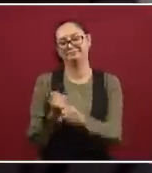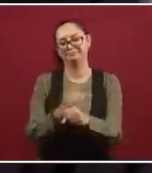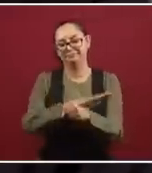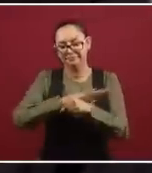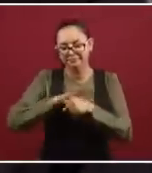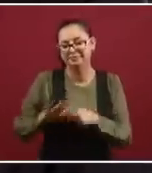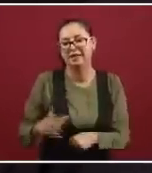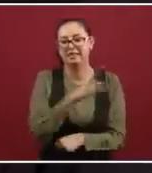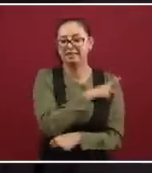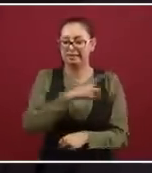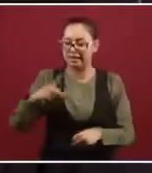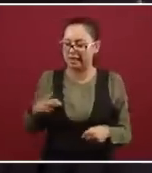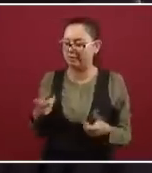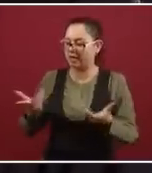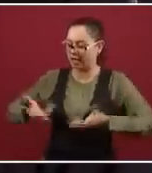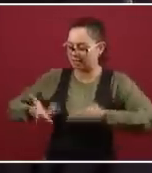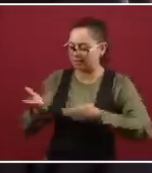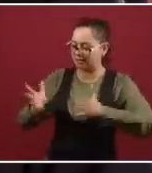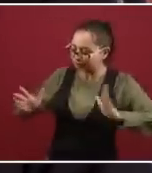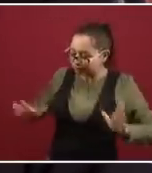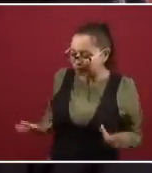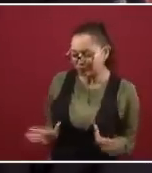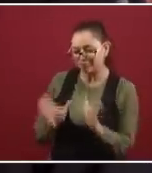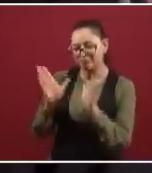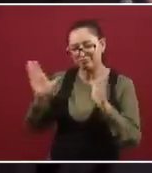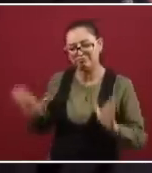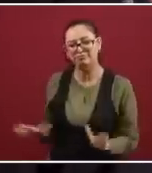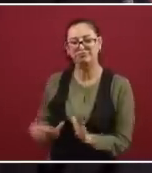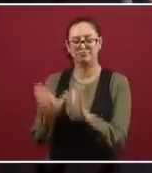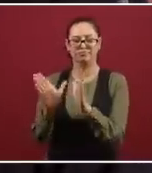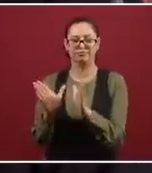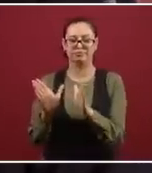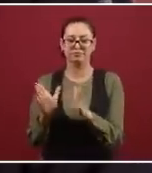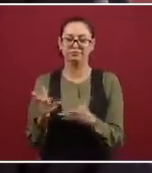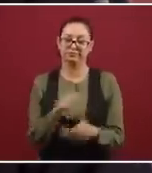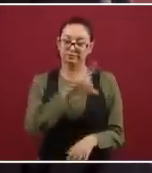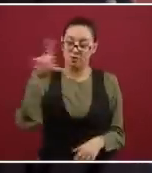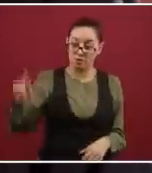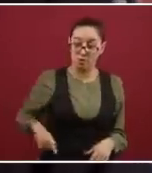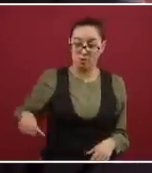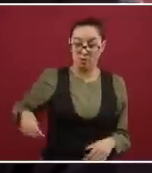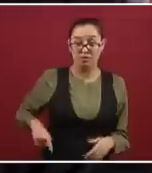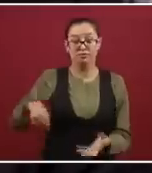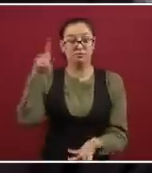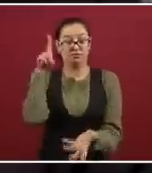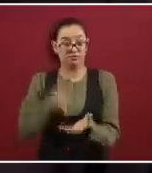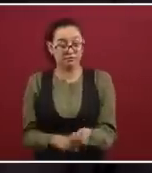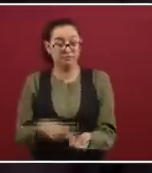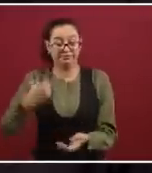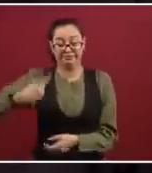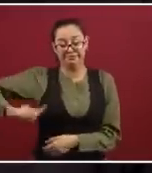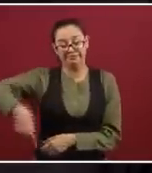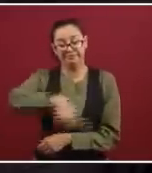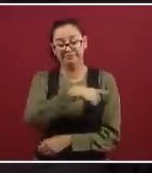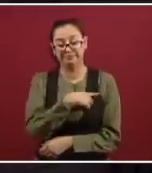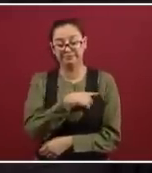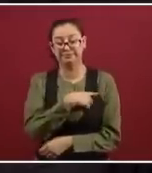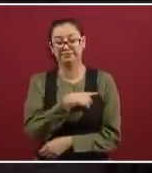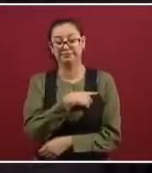tenemos que procurar desde el gobierno, que ese es